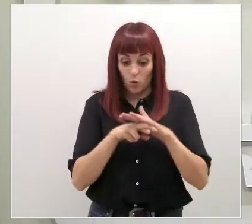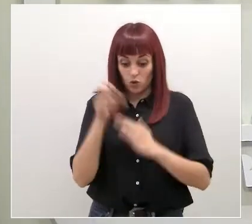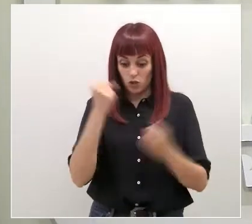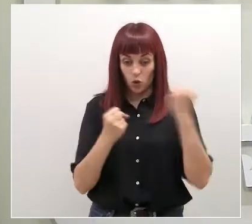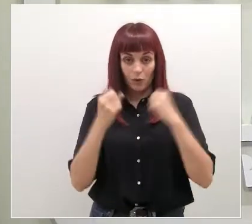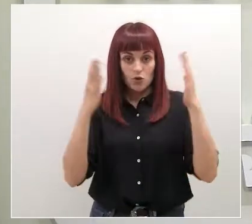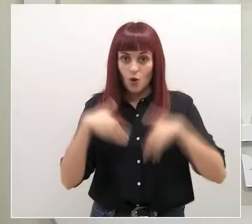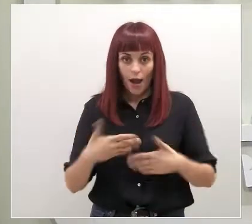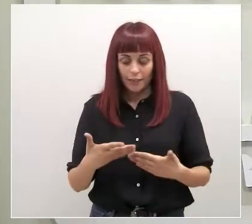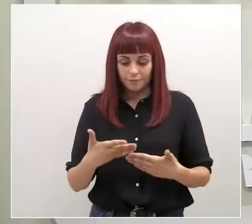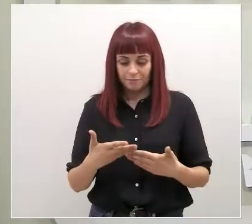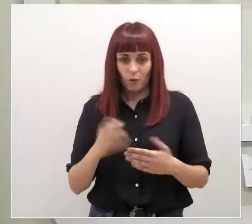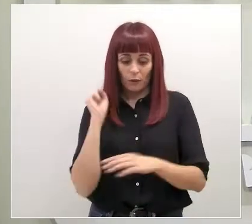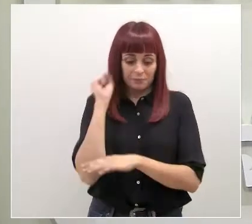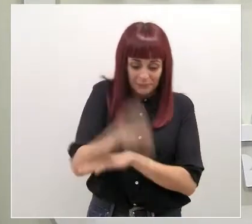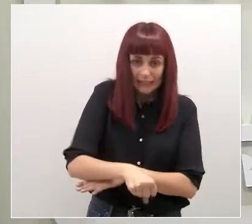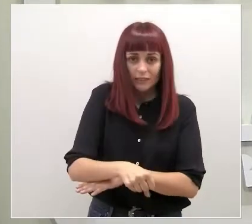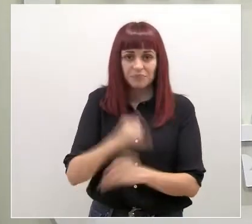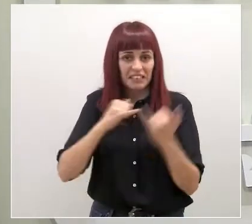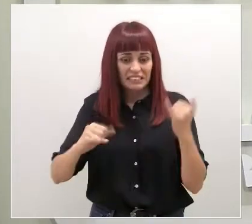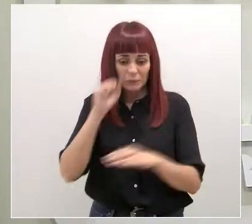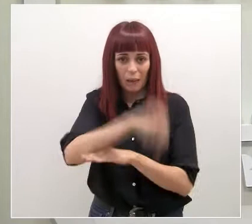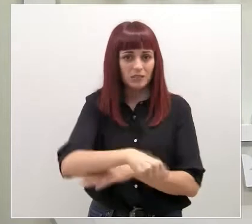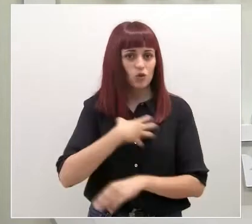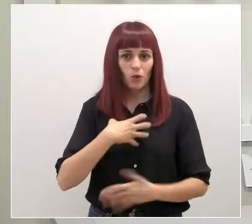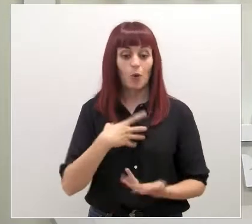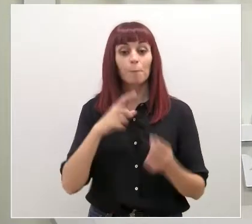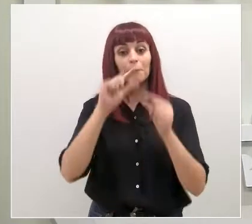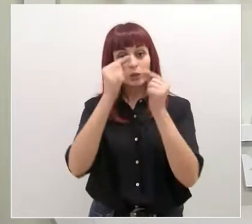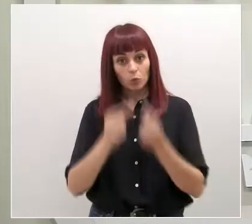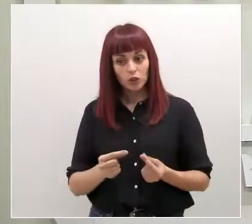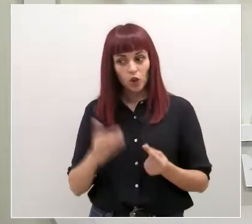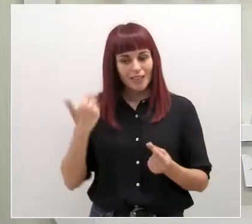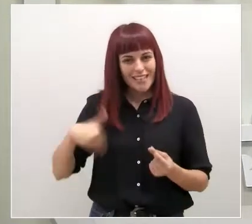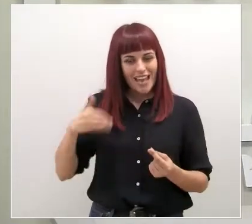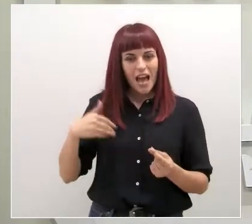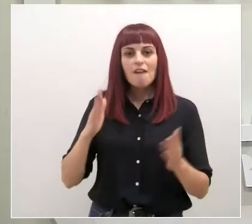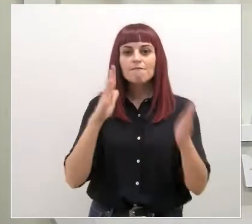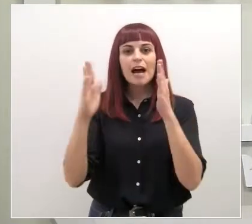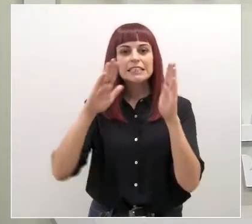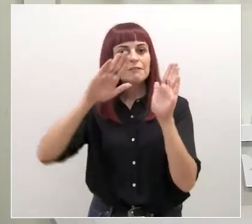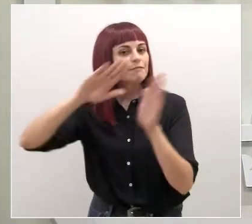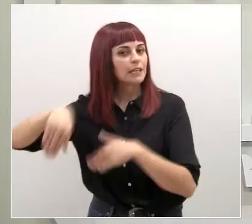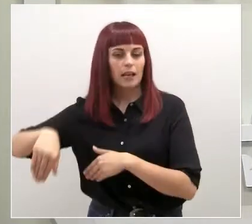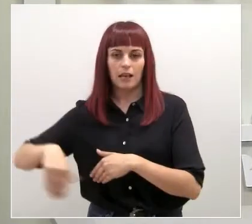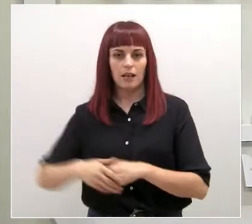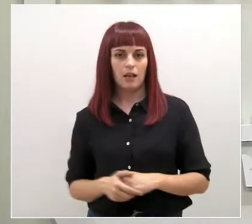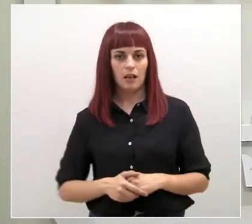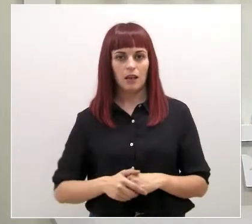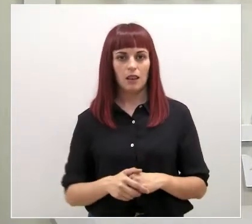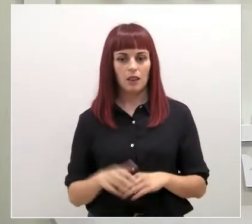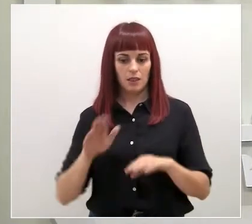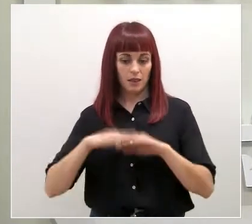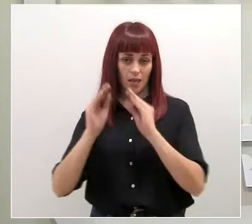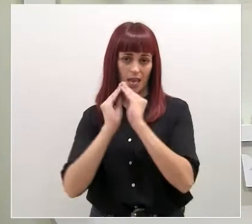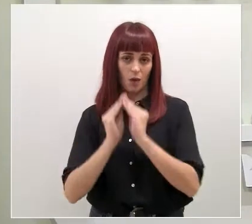económicos no vamos a poder salir de esta crisis. Los presupuestos están ya en fase final de